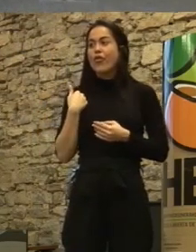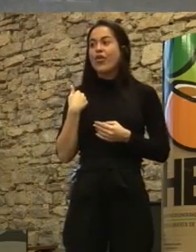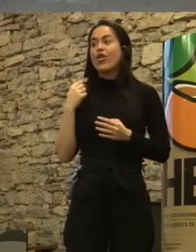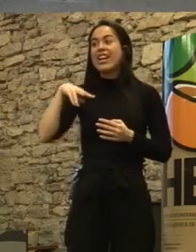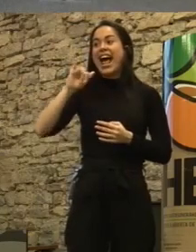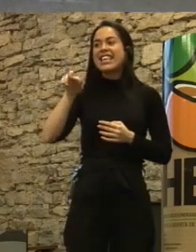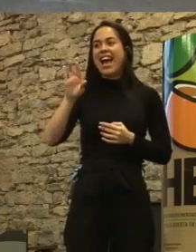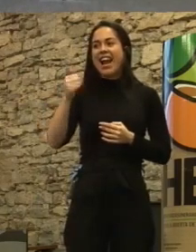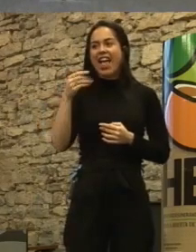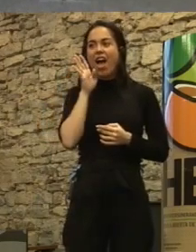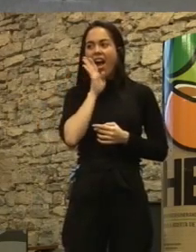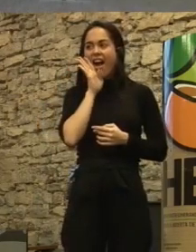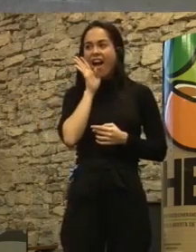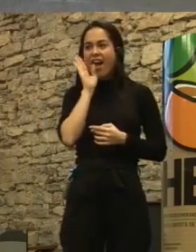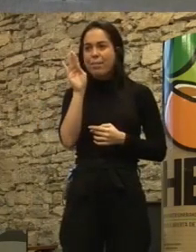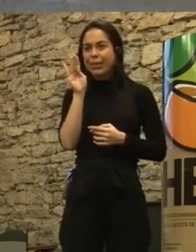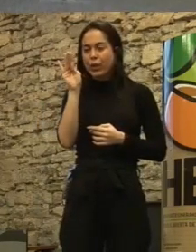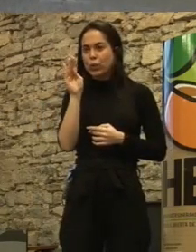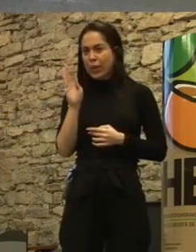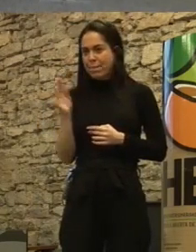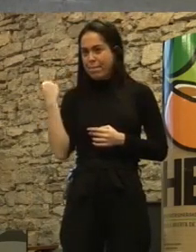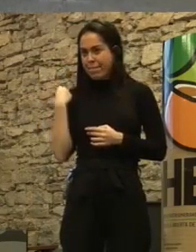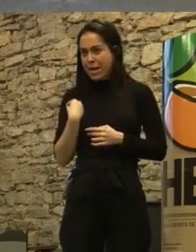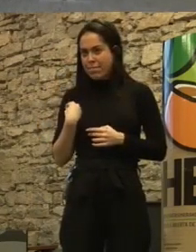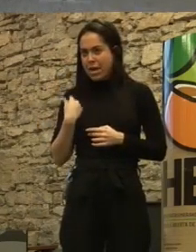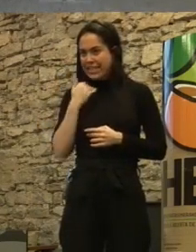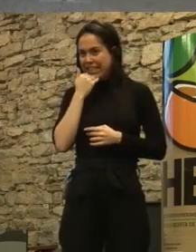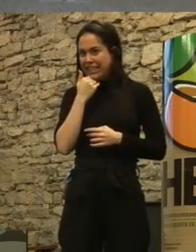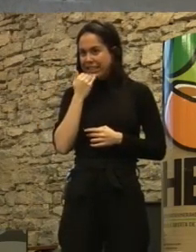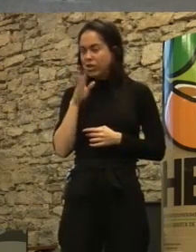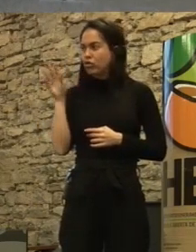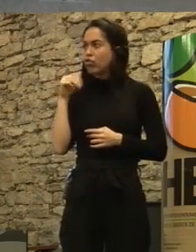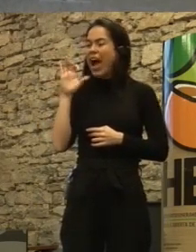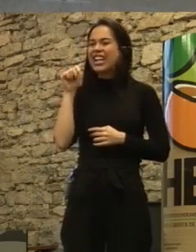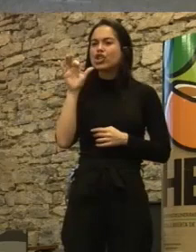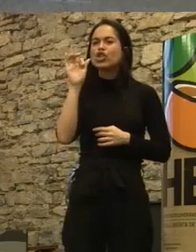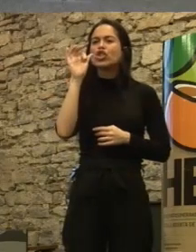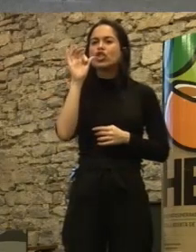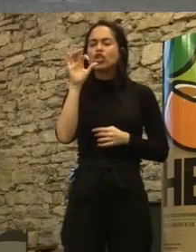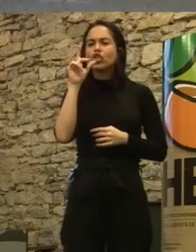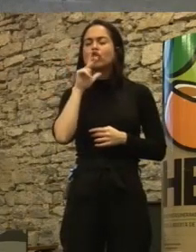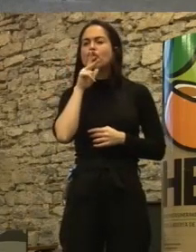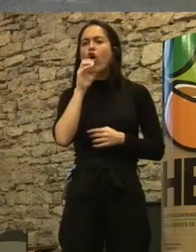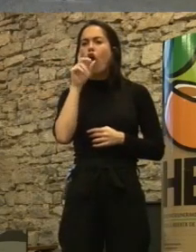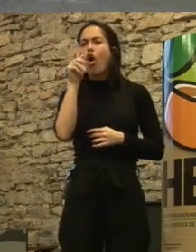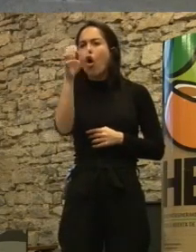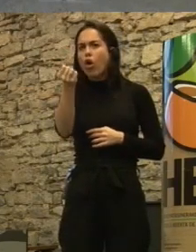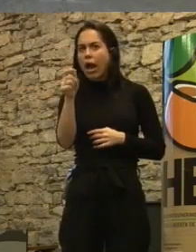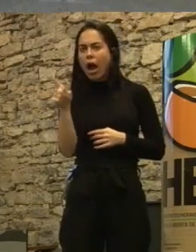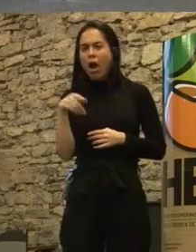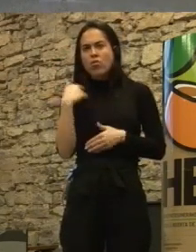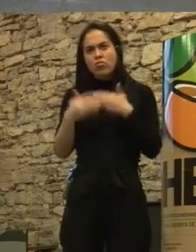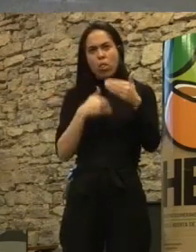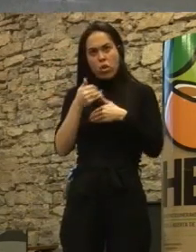hacer. Sobre Ashoka has descrito pues todo un proceso que es poco largo, ¿no? Sí, muy